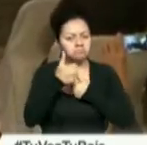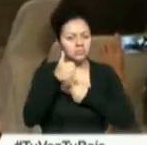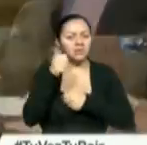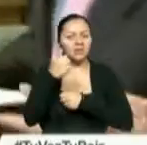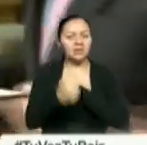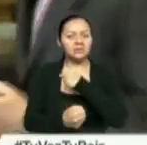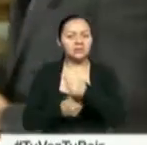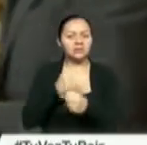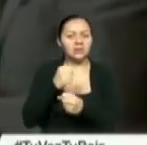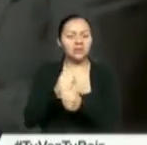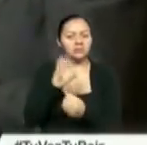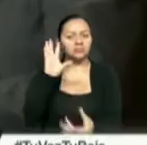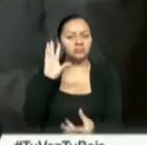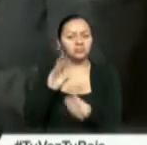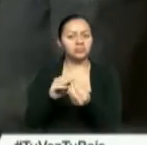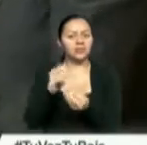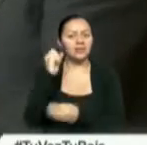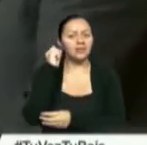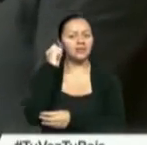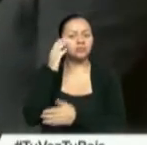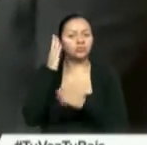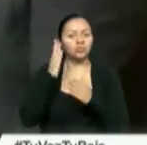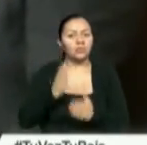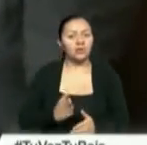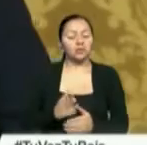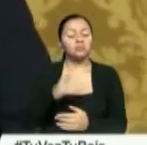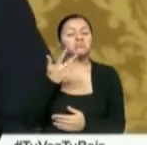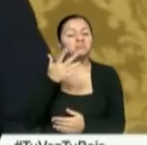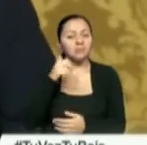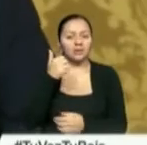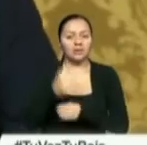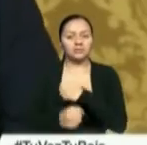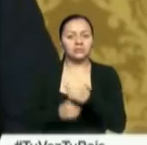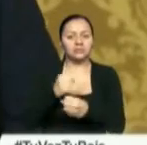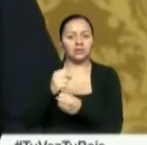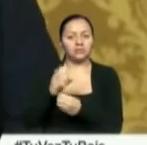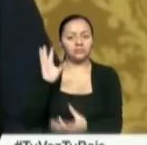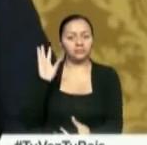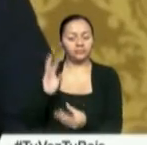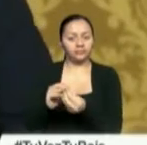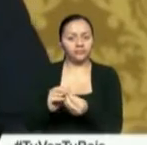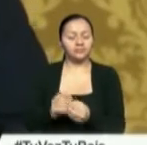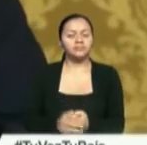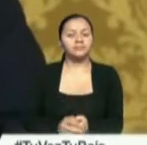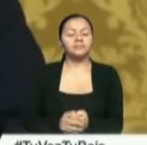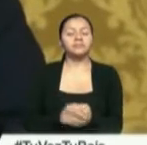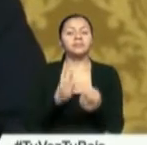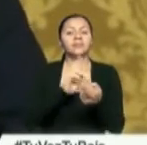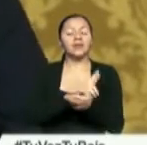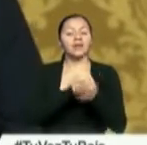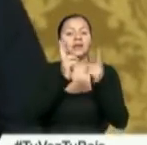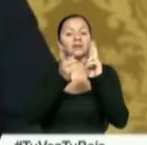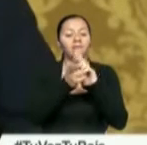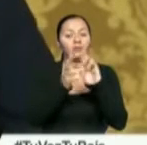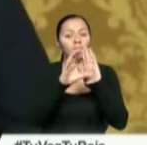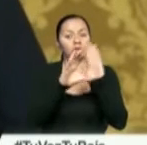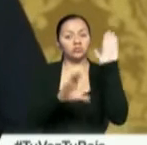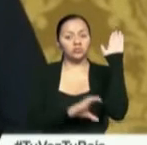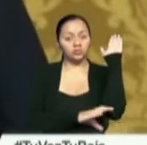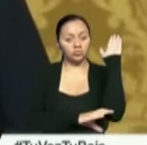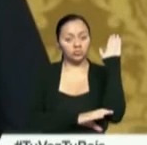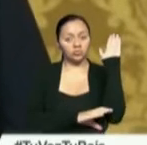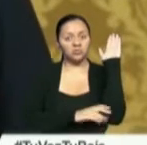a favor de los derechos humanos durante los últimos 10 años la reforma constitucional impulsada y